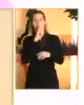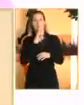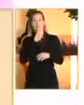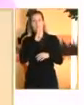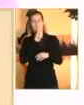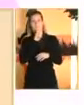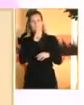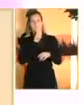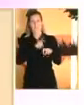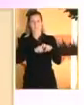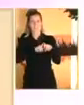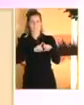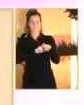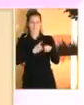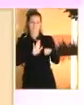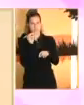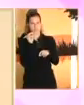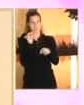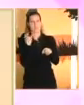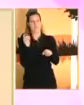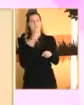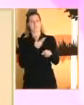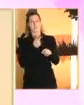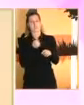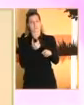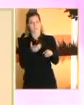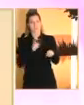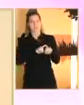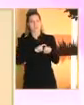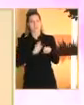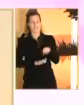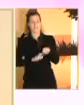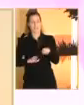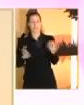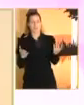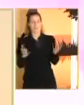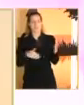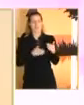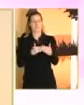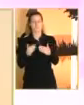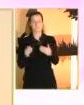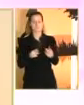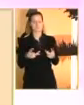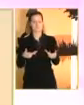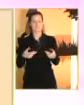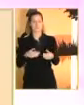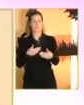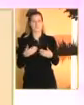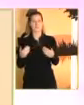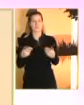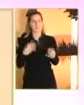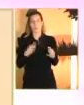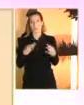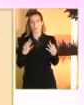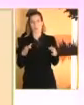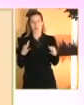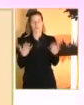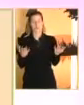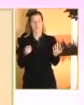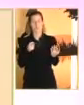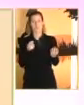con la deficiencia, pues presenta mucho carácter. Por lo demás, pues un niño normal y corriente. Mario, cuéntanos cómo fue todo,